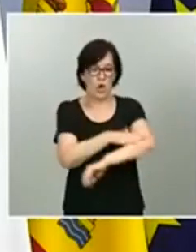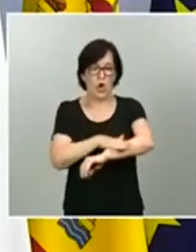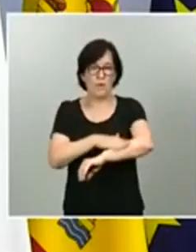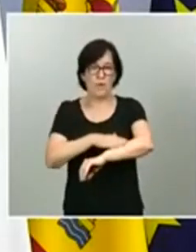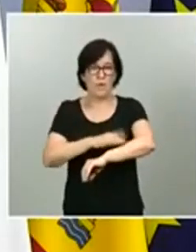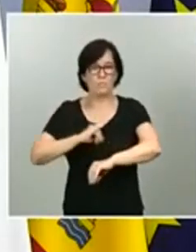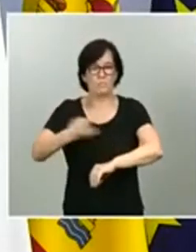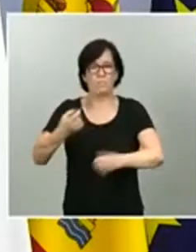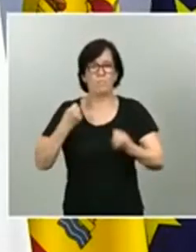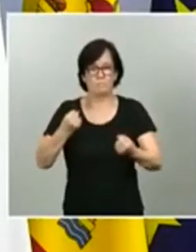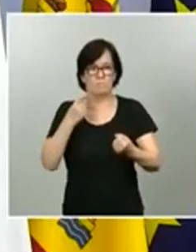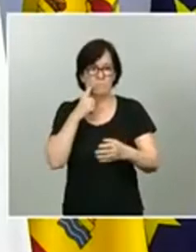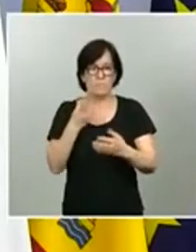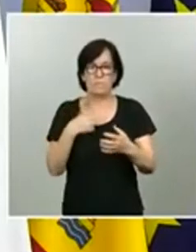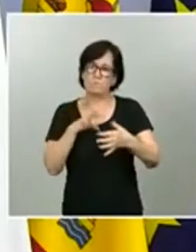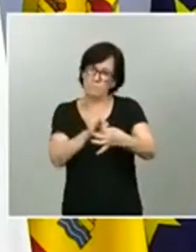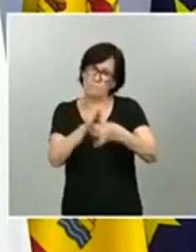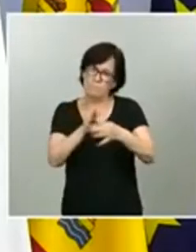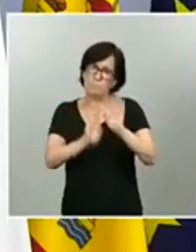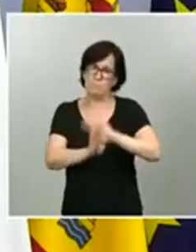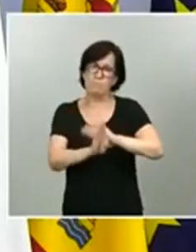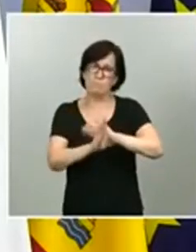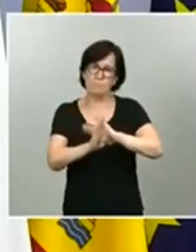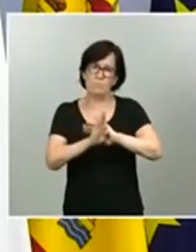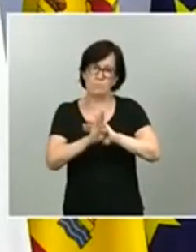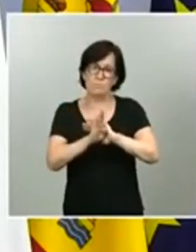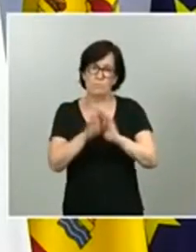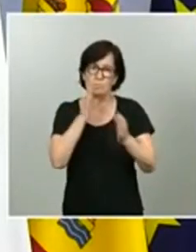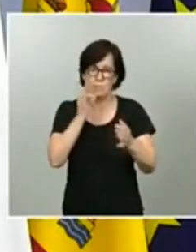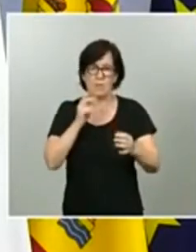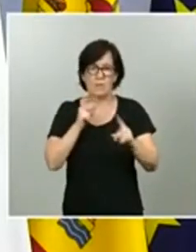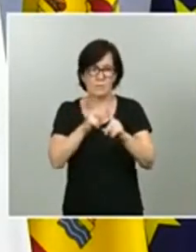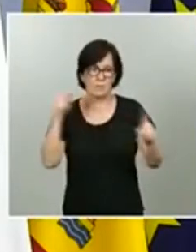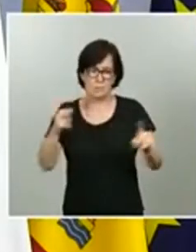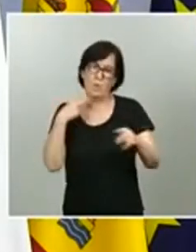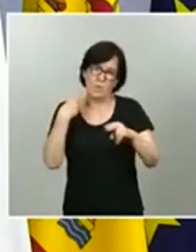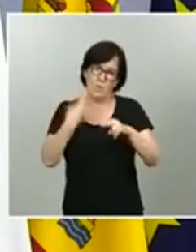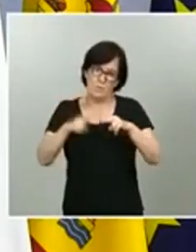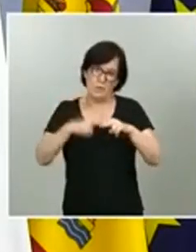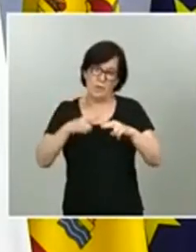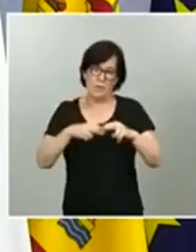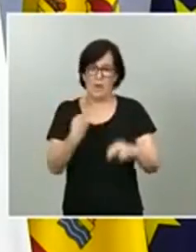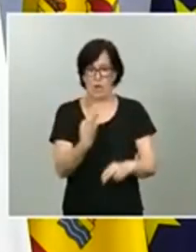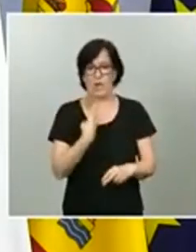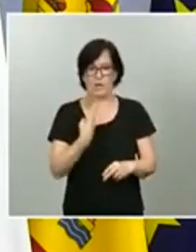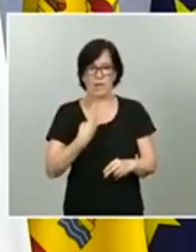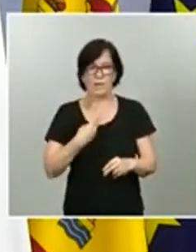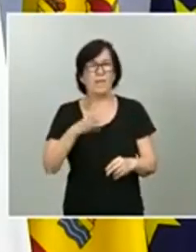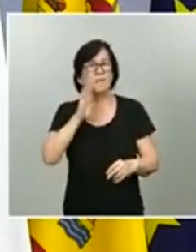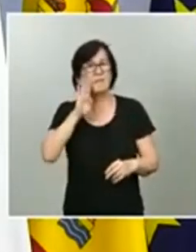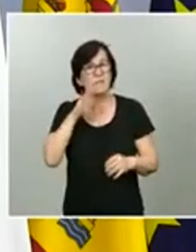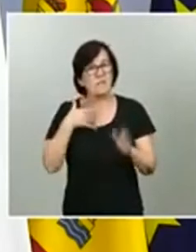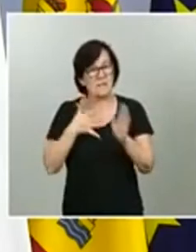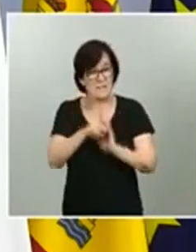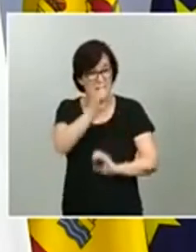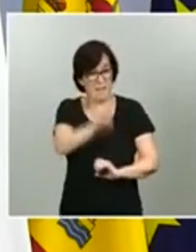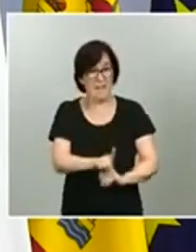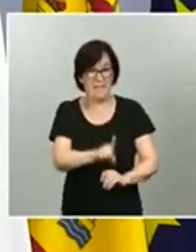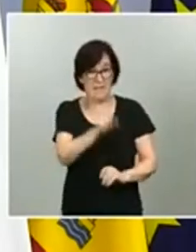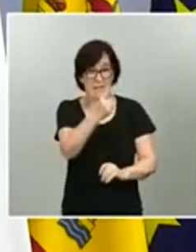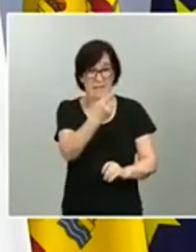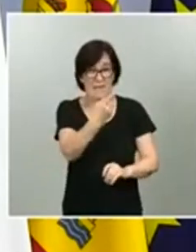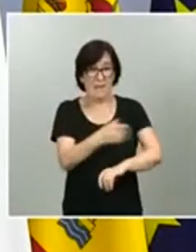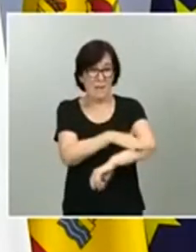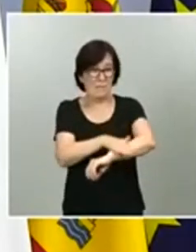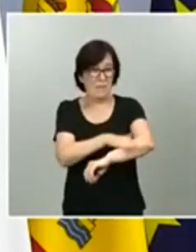nuestras estrechas relaciones también desde el punto de vista político, bilaterales. Comentaba antes con el primer ministro Conte que llevamos desde